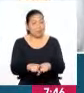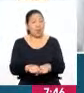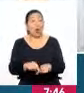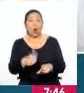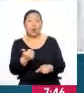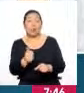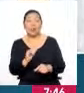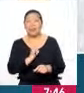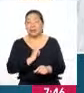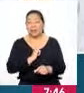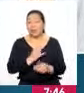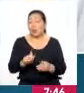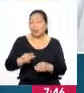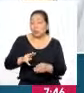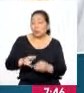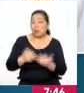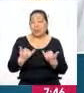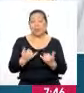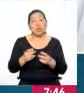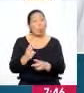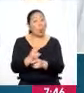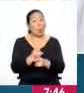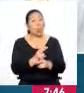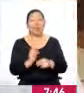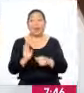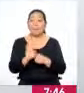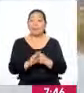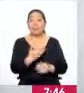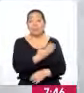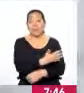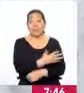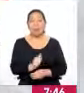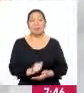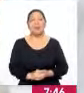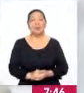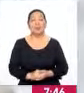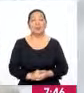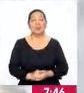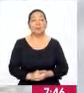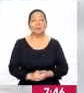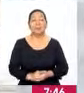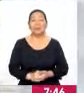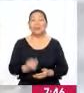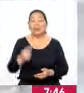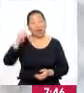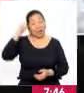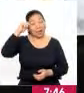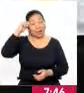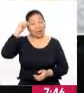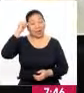otras entidades más que se sumen a este cuidado y protección del bosque. Agradeciendo al ingeniero Marcial Peso, que nos